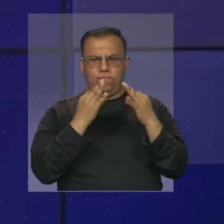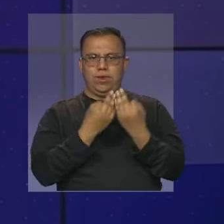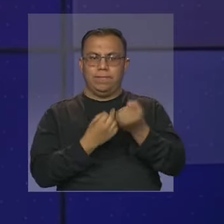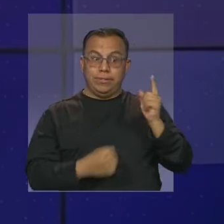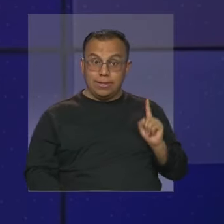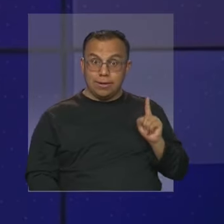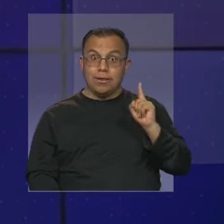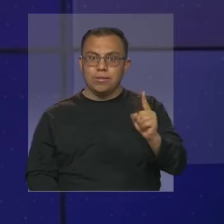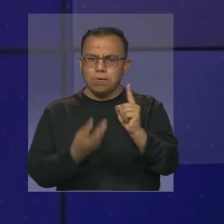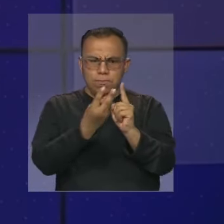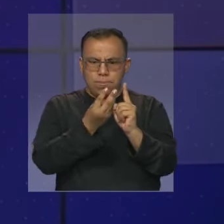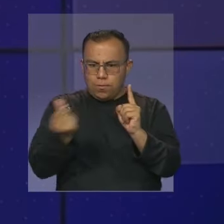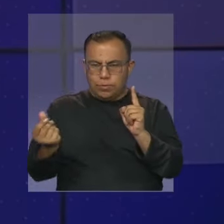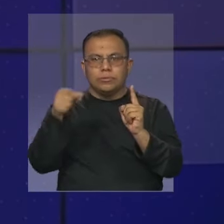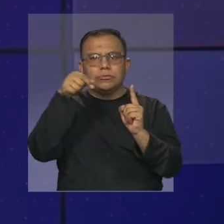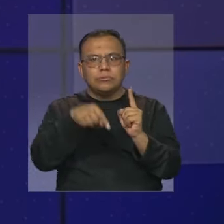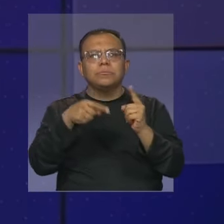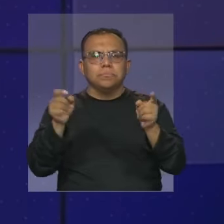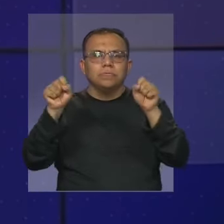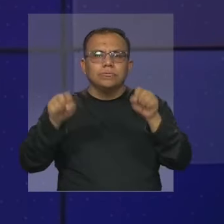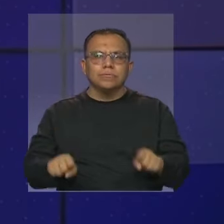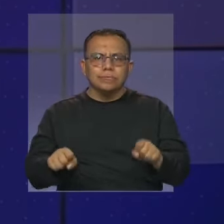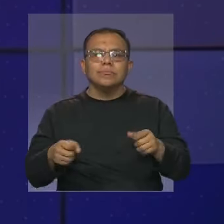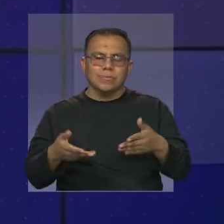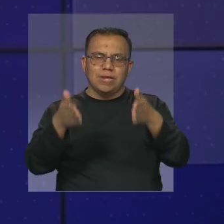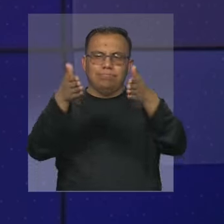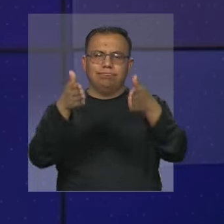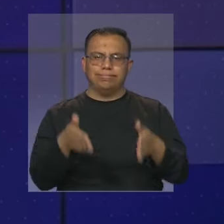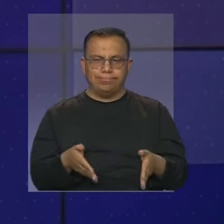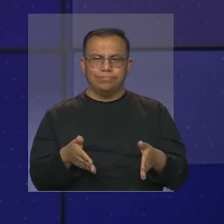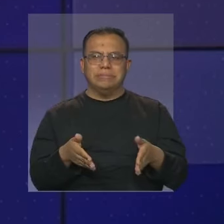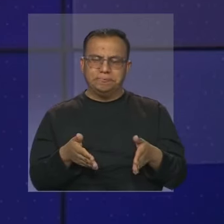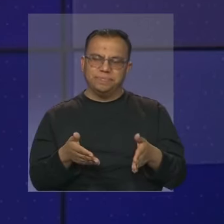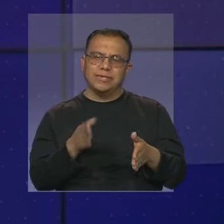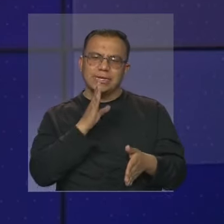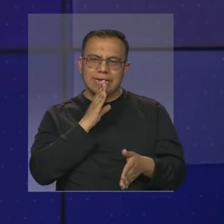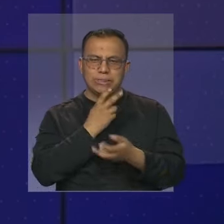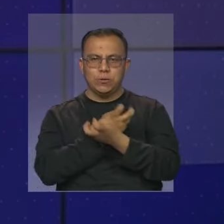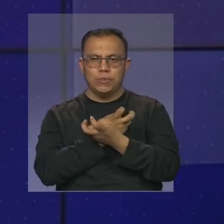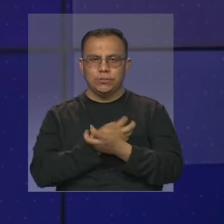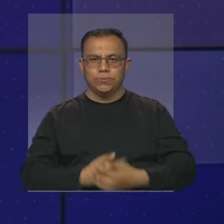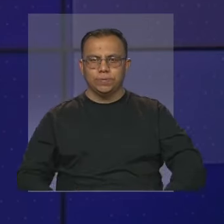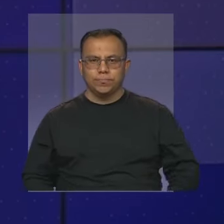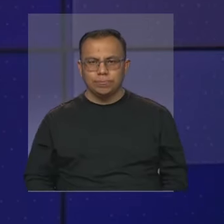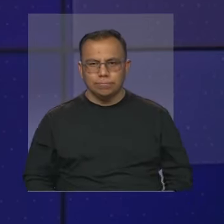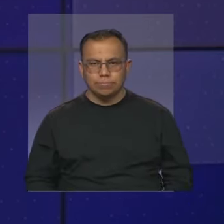de esos desaparecidos de este hecho pudieron darle sepultura a sus restos.